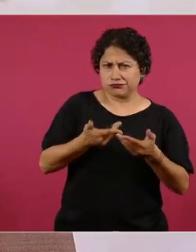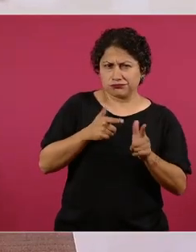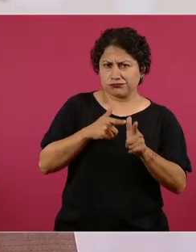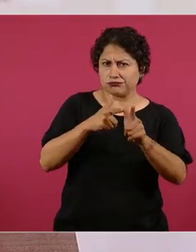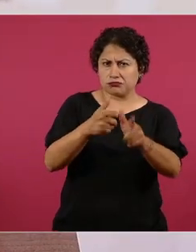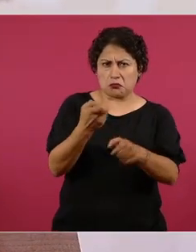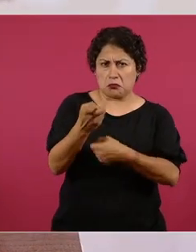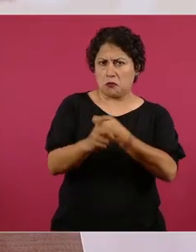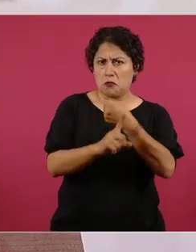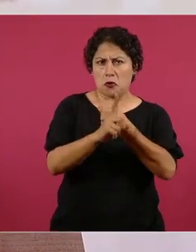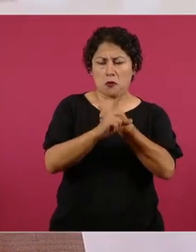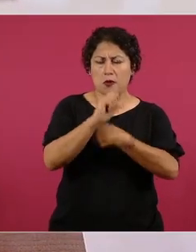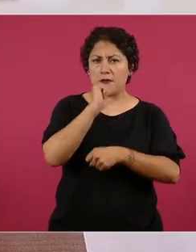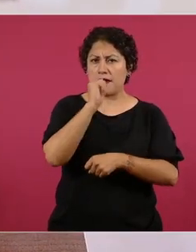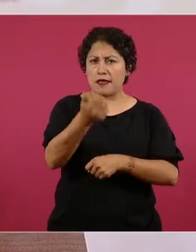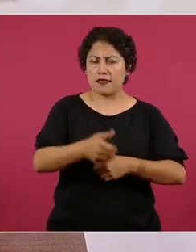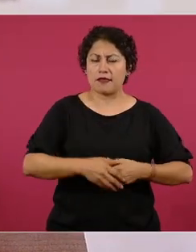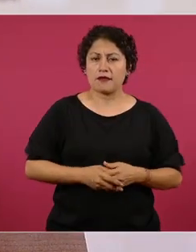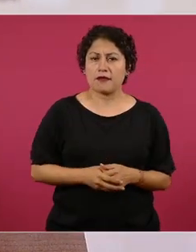y